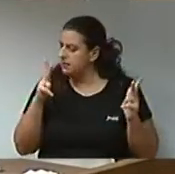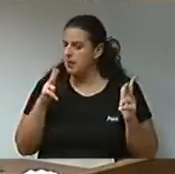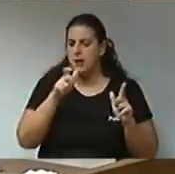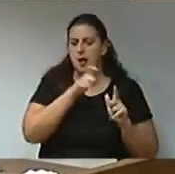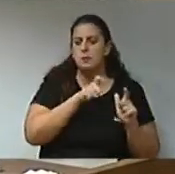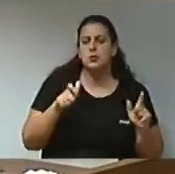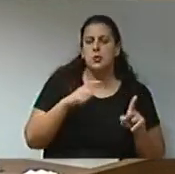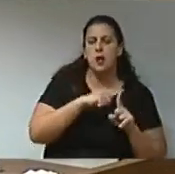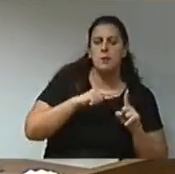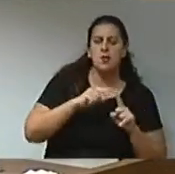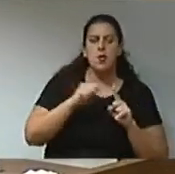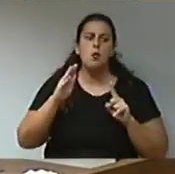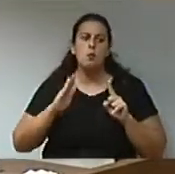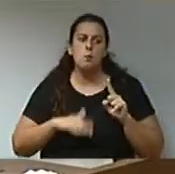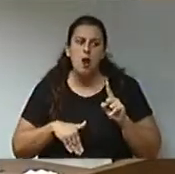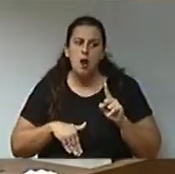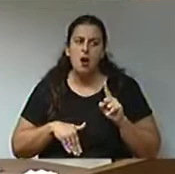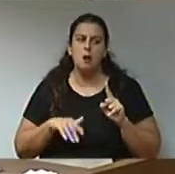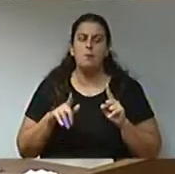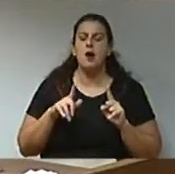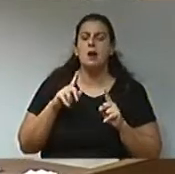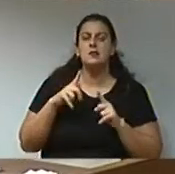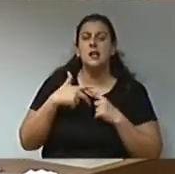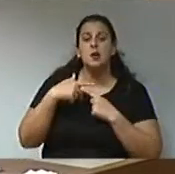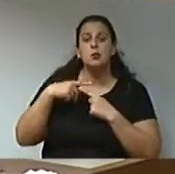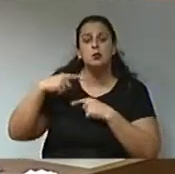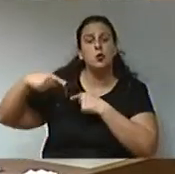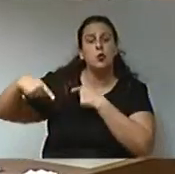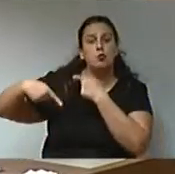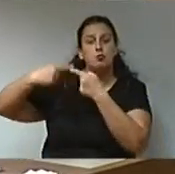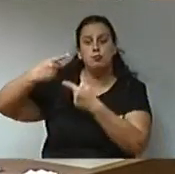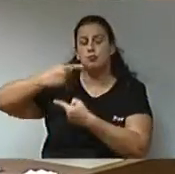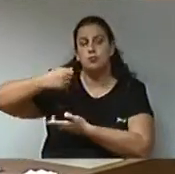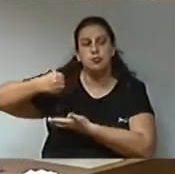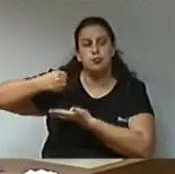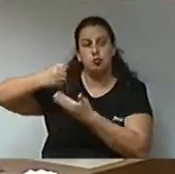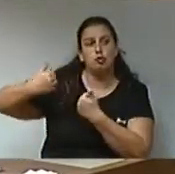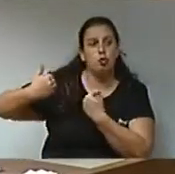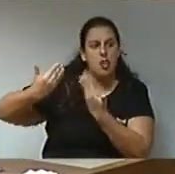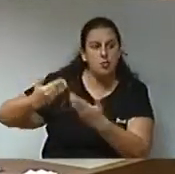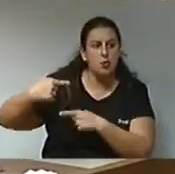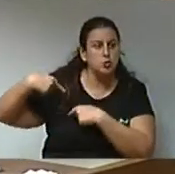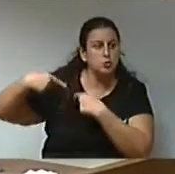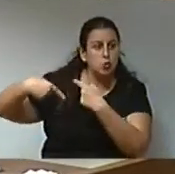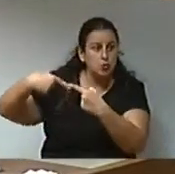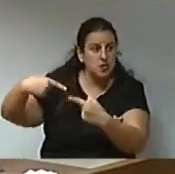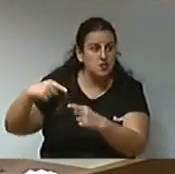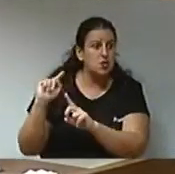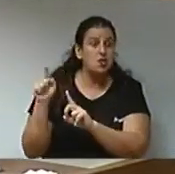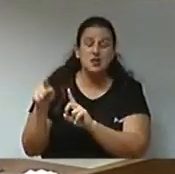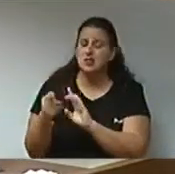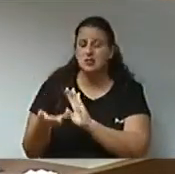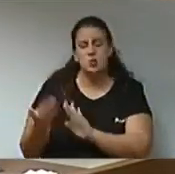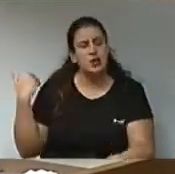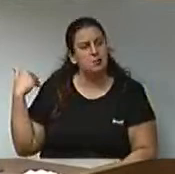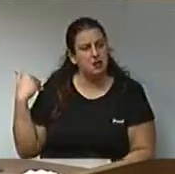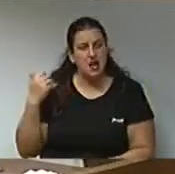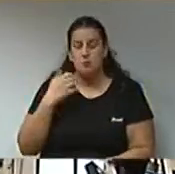que eliminar el impuesto de sucesiones y donaciones y dejar de castigar lo que nuestros padres han pagado en vida y luego dan a sus hijos. Claro que sí.